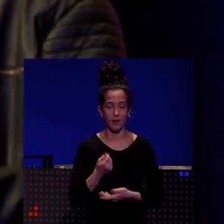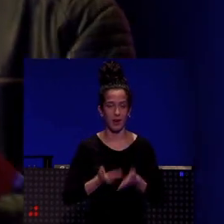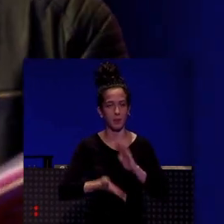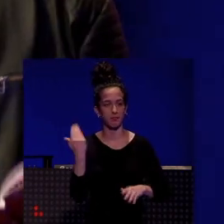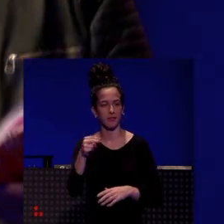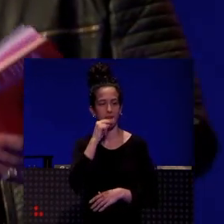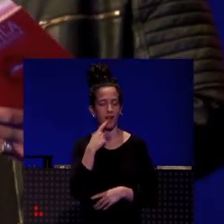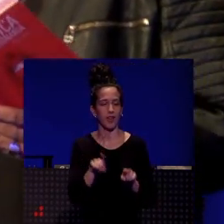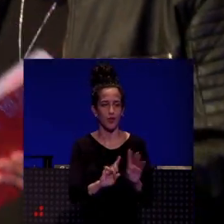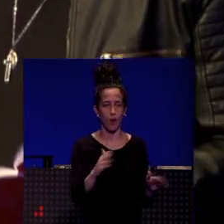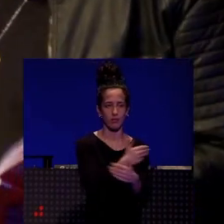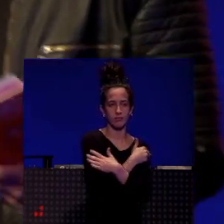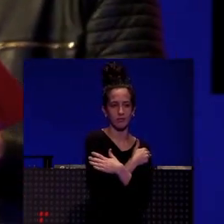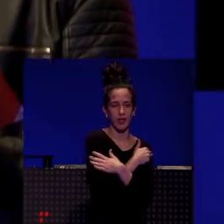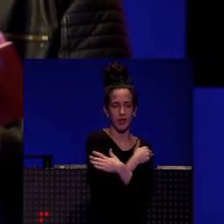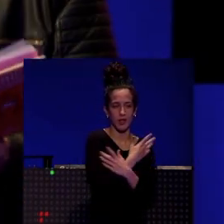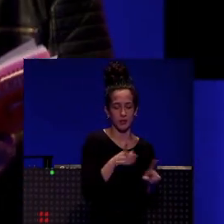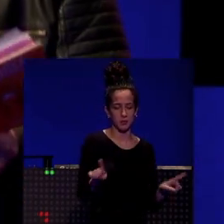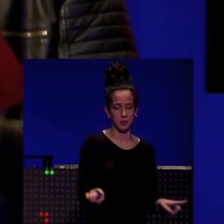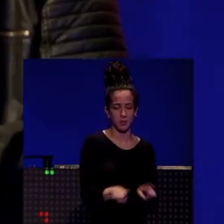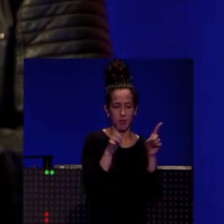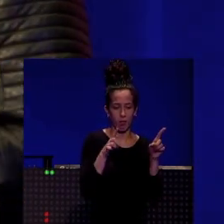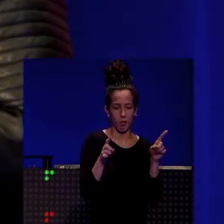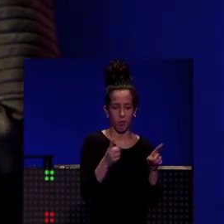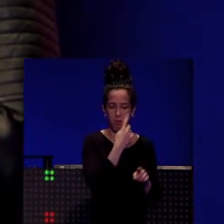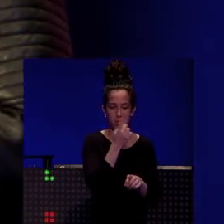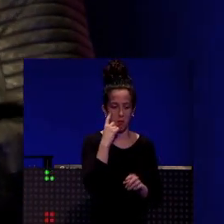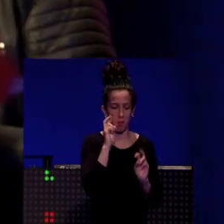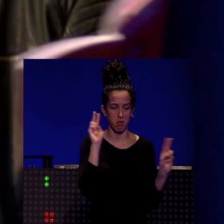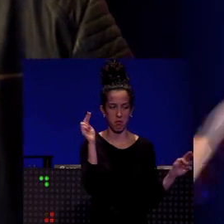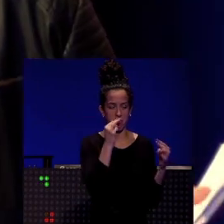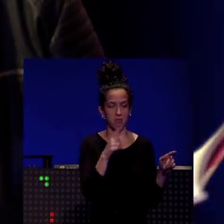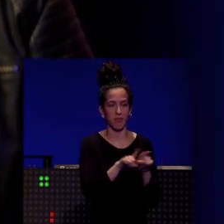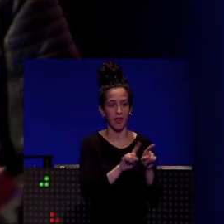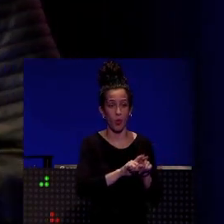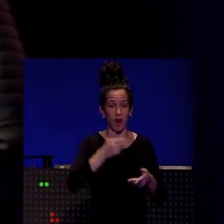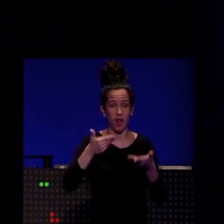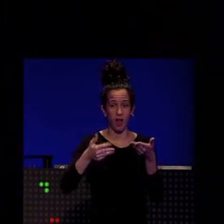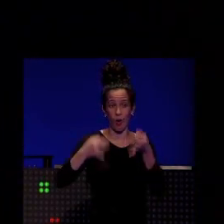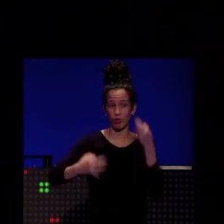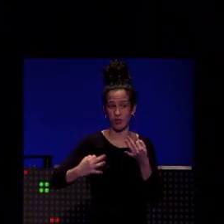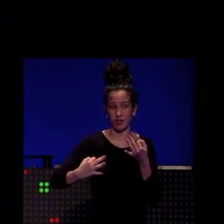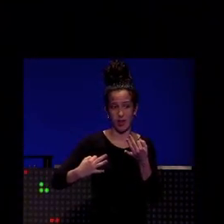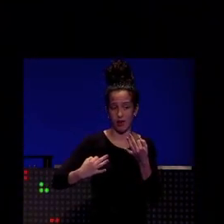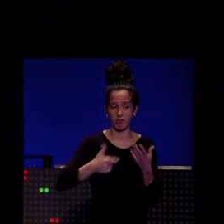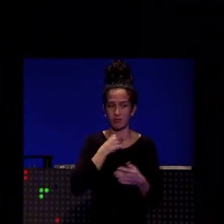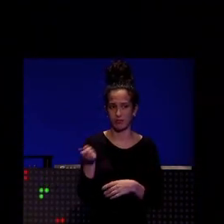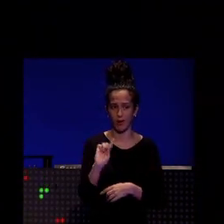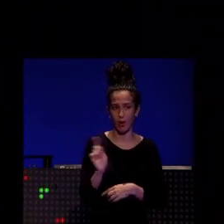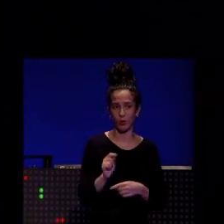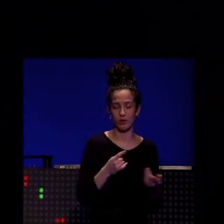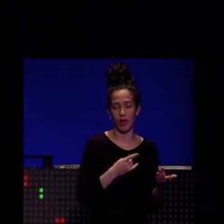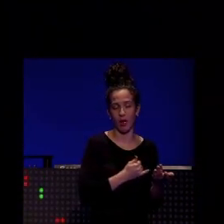me abraza sin tanques en los ojos es enemiga de la injusticia diseña mapas invierte en tiempo me compra cosas y